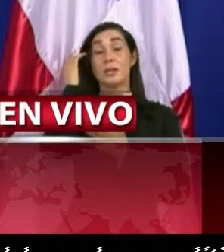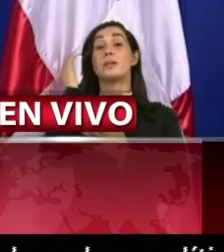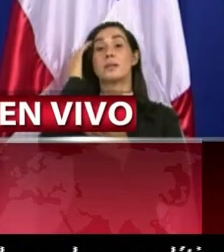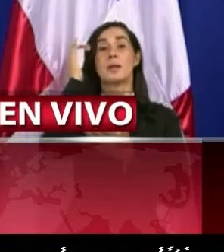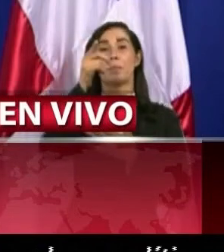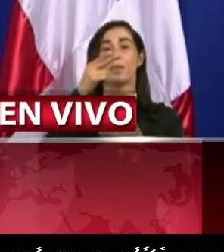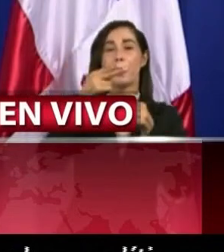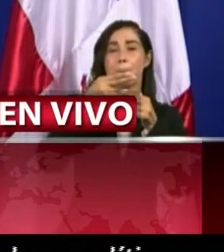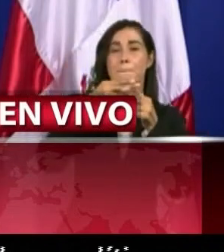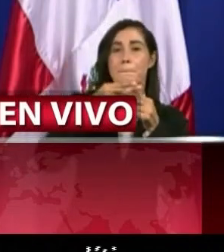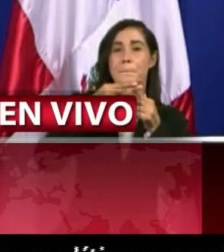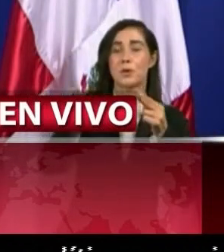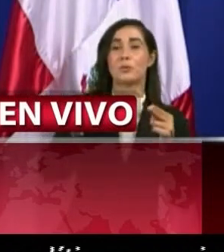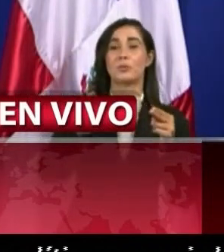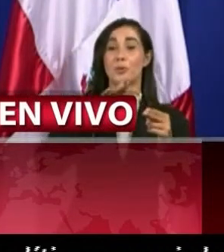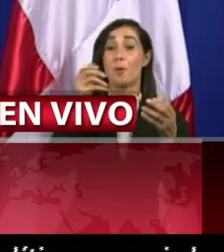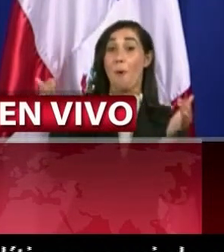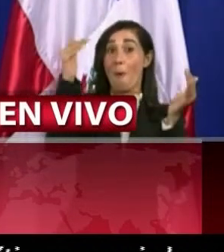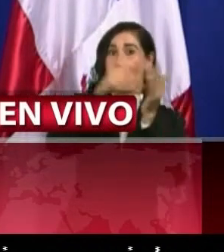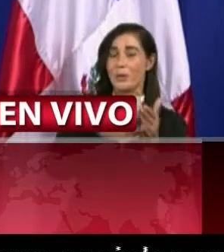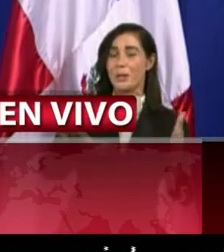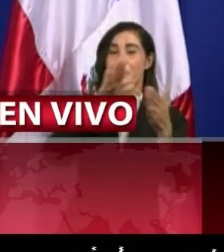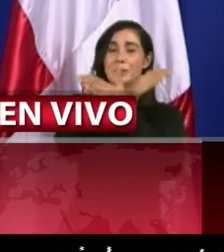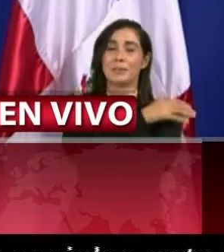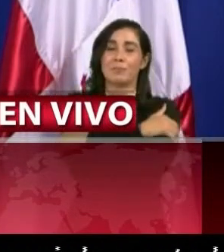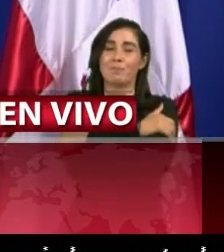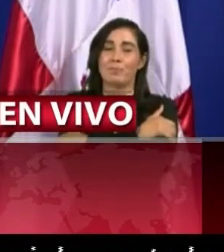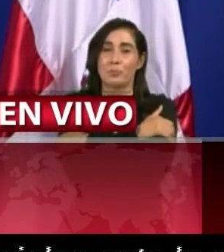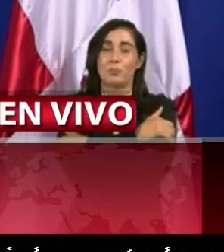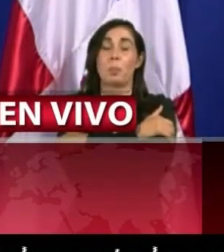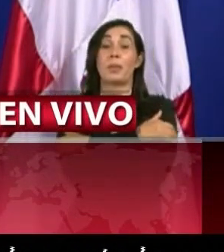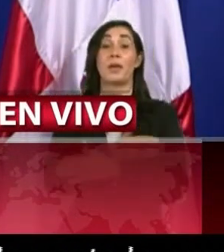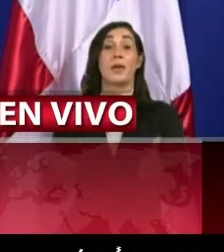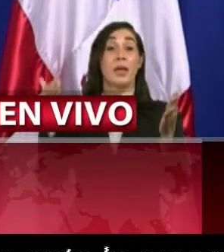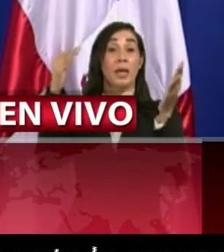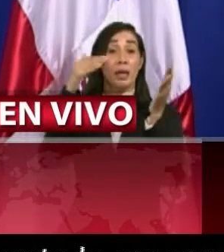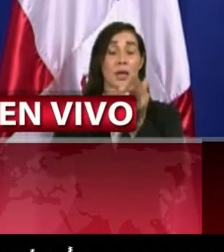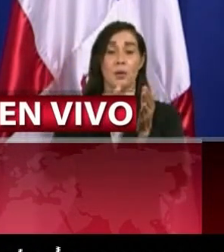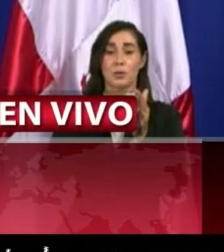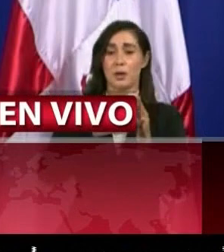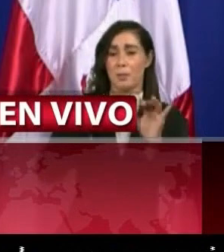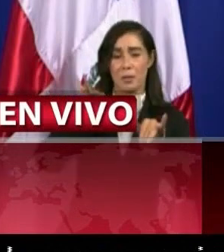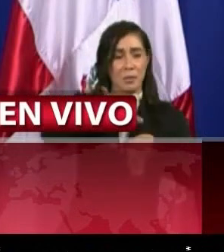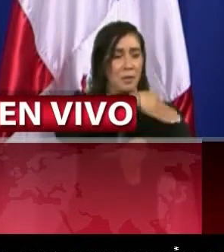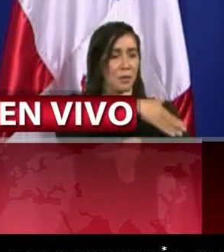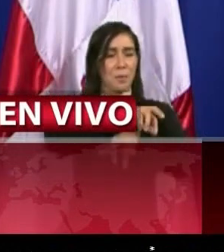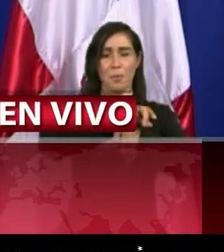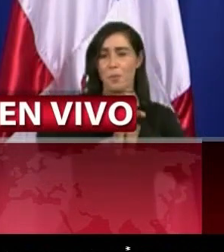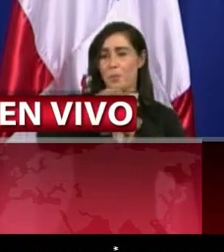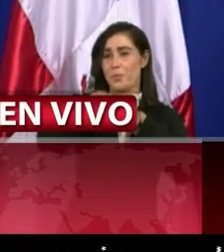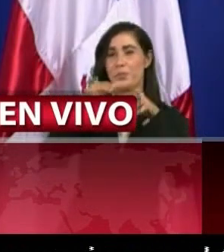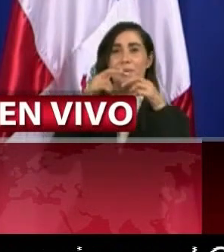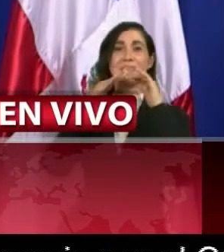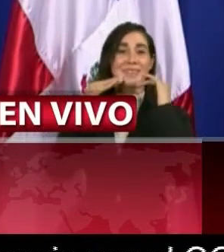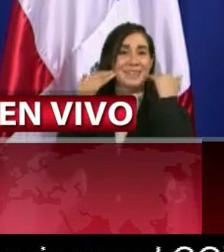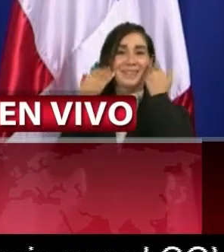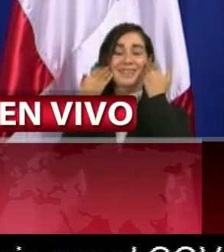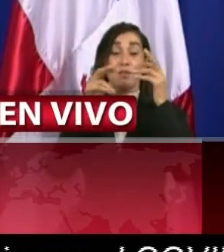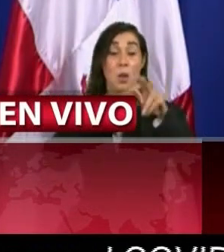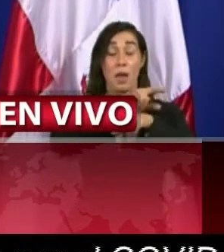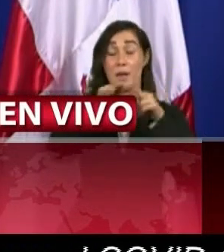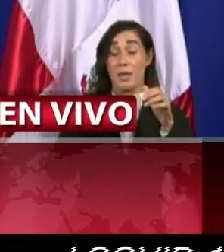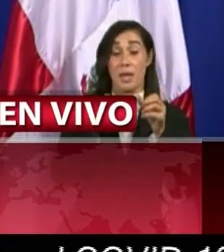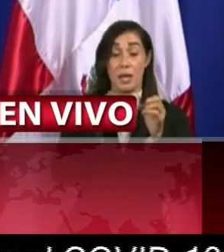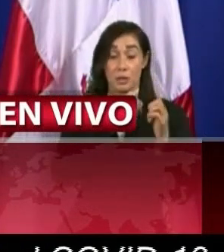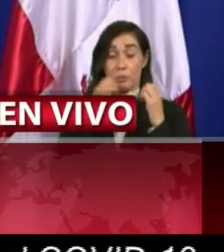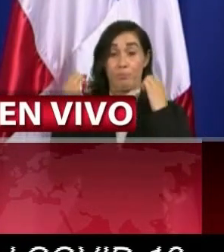muy pronto nos vamos a abrazar de nuevo, que volveremos a llenar los comercios y las calles con caras de felicidad,